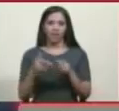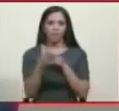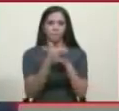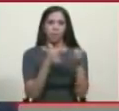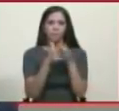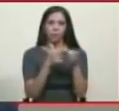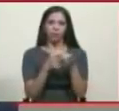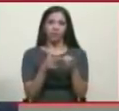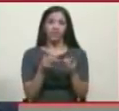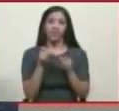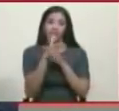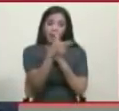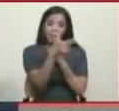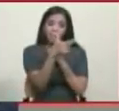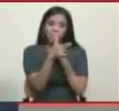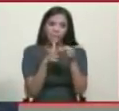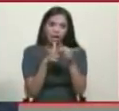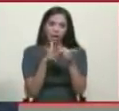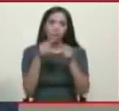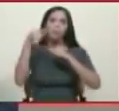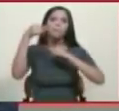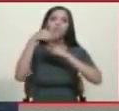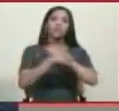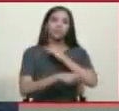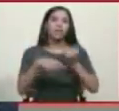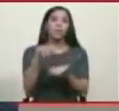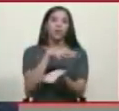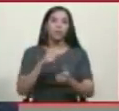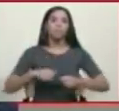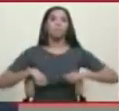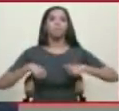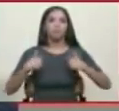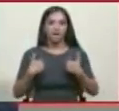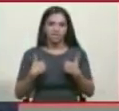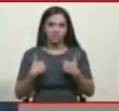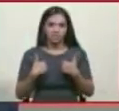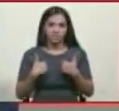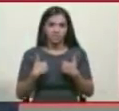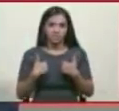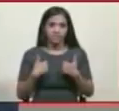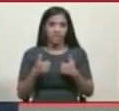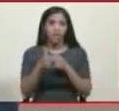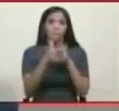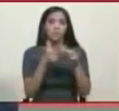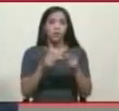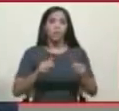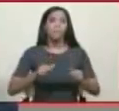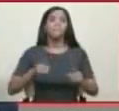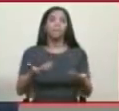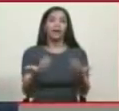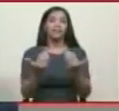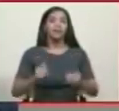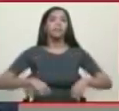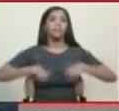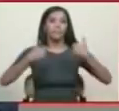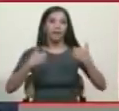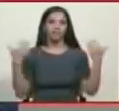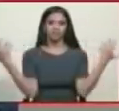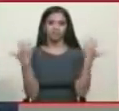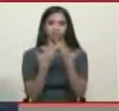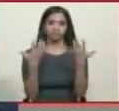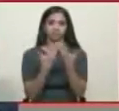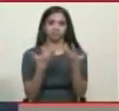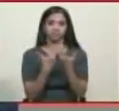traer mayor profundidad de problemas, las balas van a traer mayor enfrentamiento, las balas van a